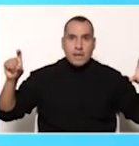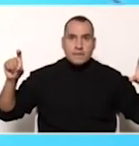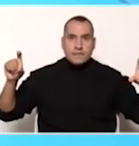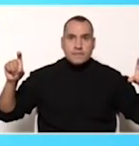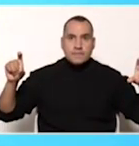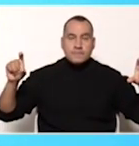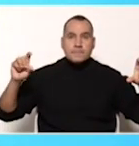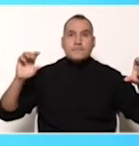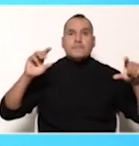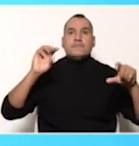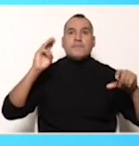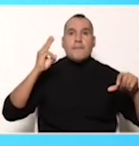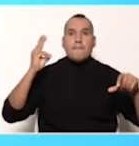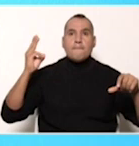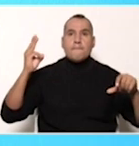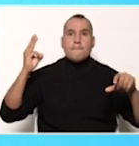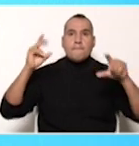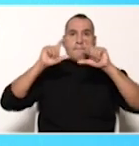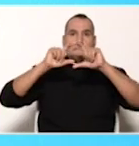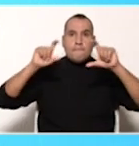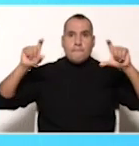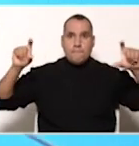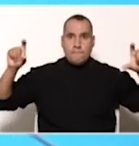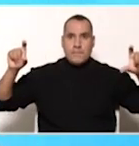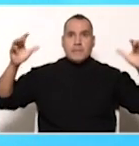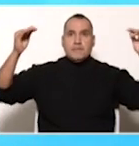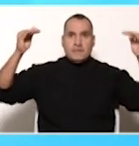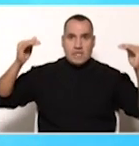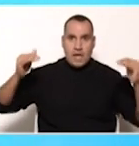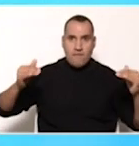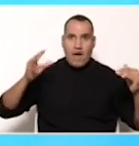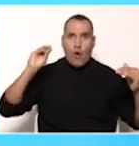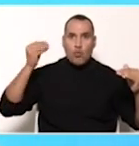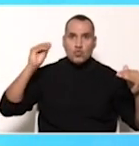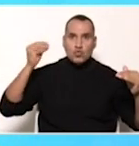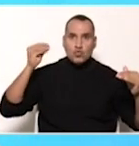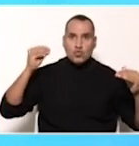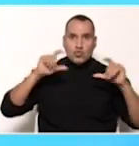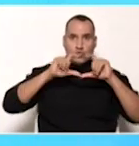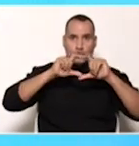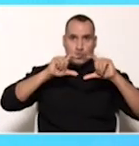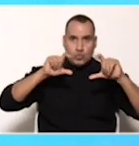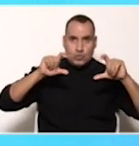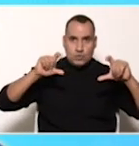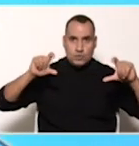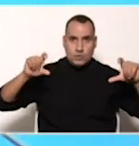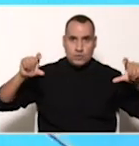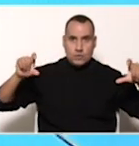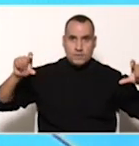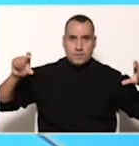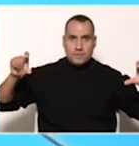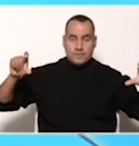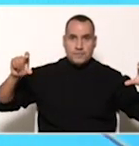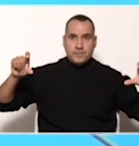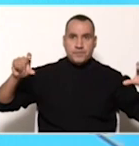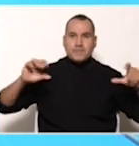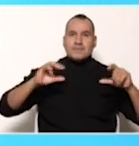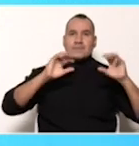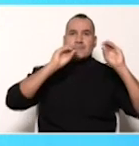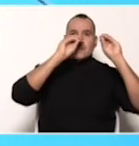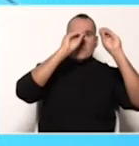7X a la 2 menos 6X más 10. Y Q de X va abajo, menos 3X a la